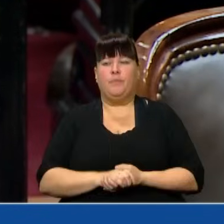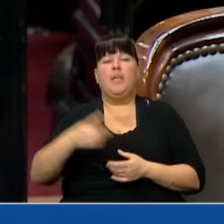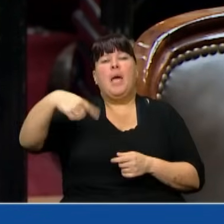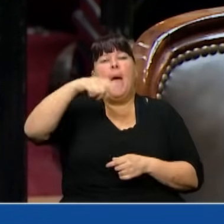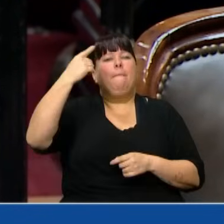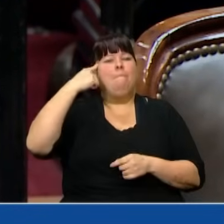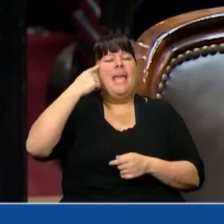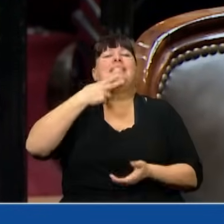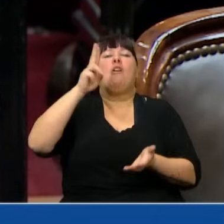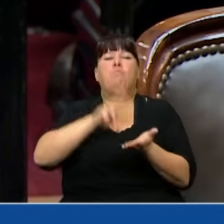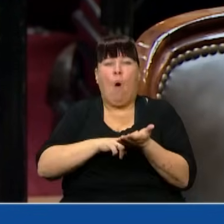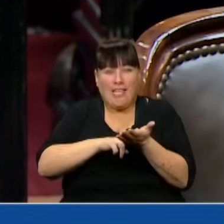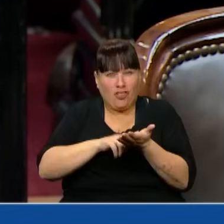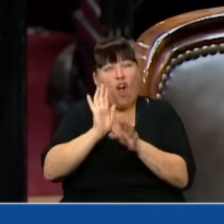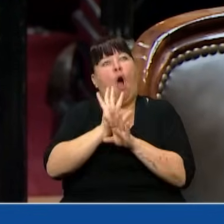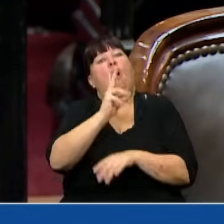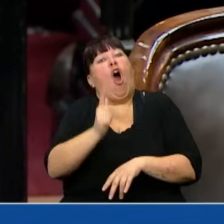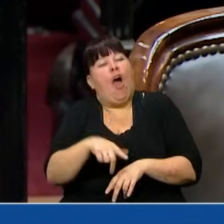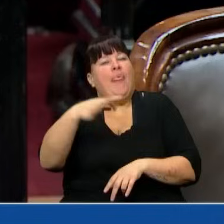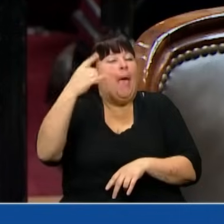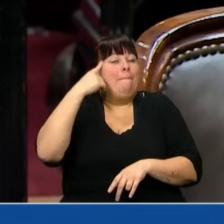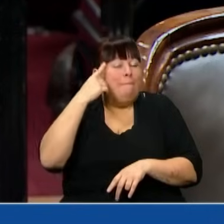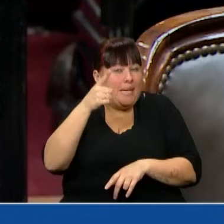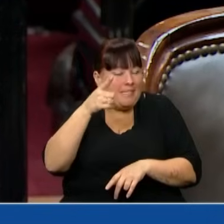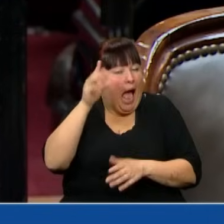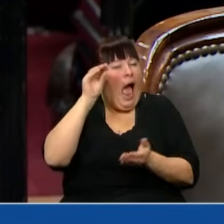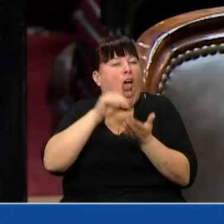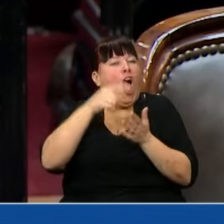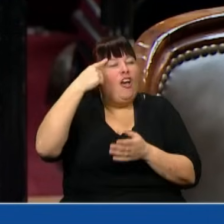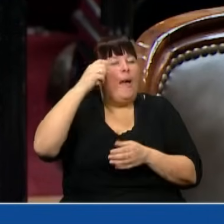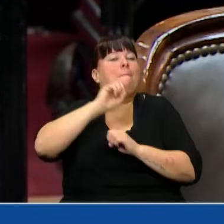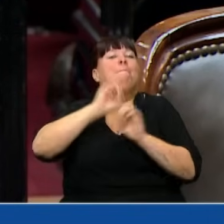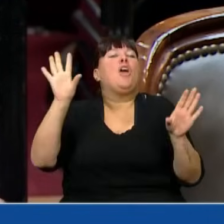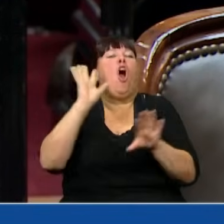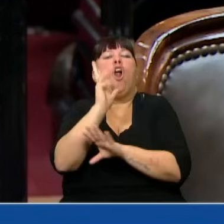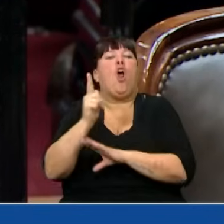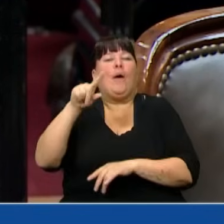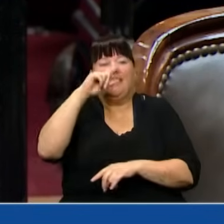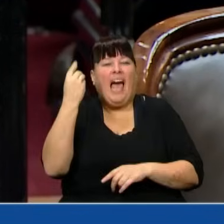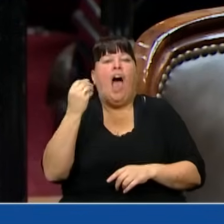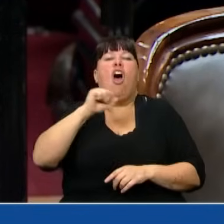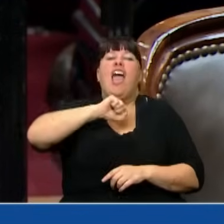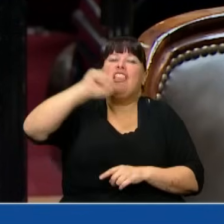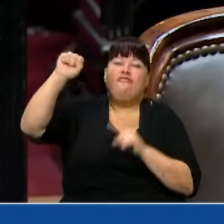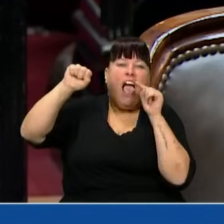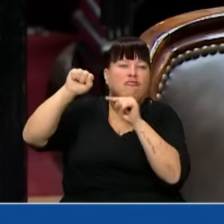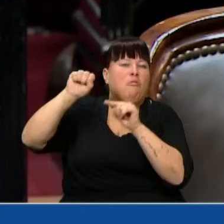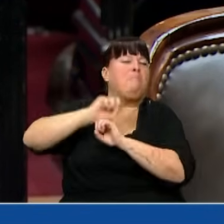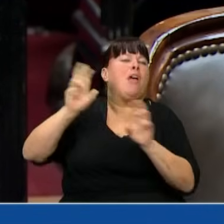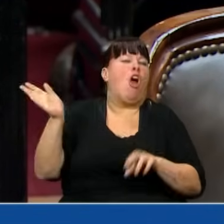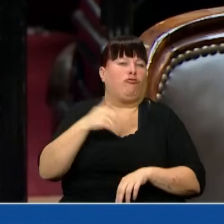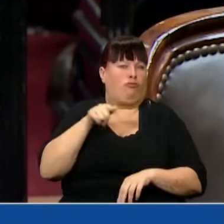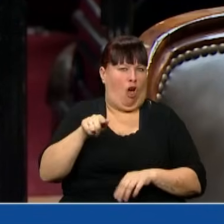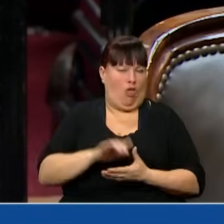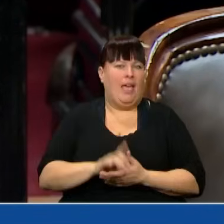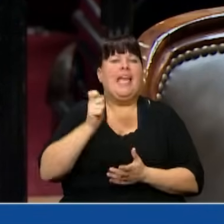creen que los impuestos son un robo deberían tomar nota del peor de los robos del Estado, la inflación.